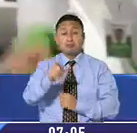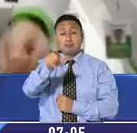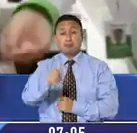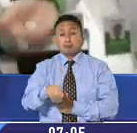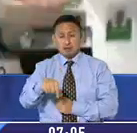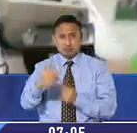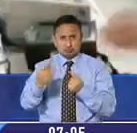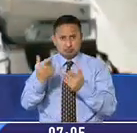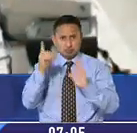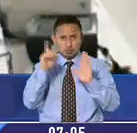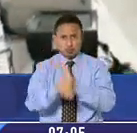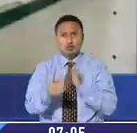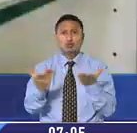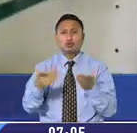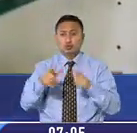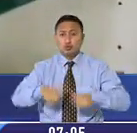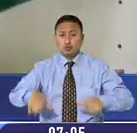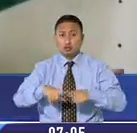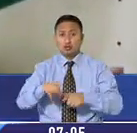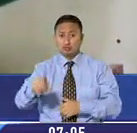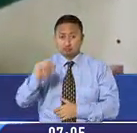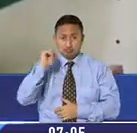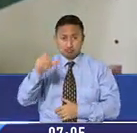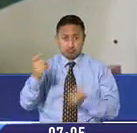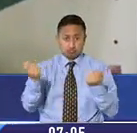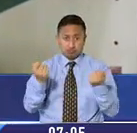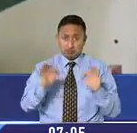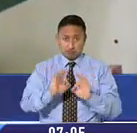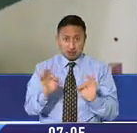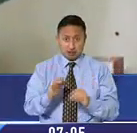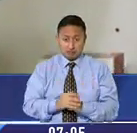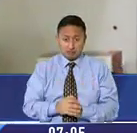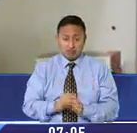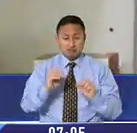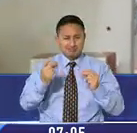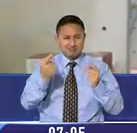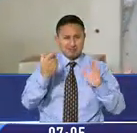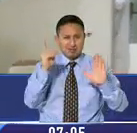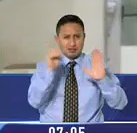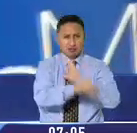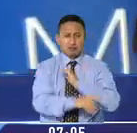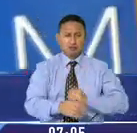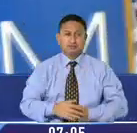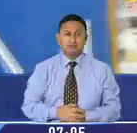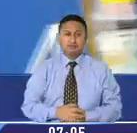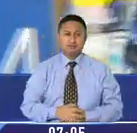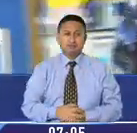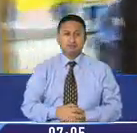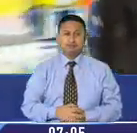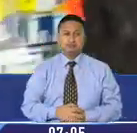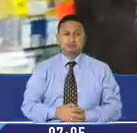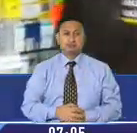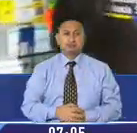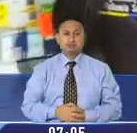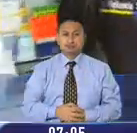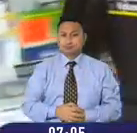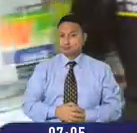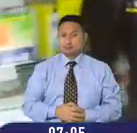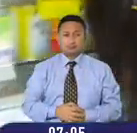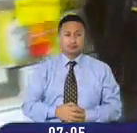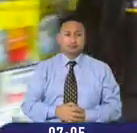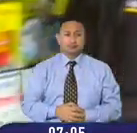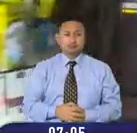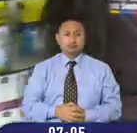ciudadanía denuncien los lugares en donde creen no exista controles de precios o de medicamentos. Informó Julio